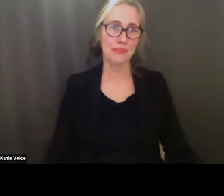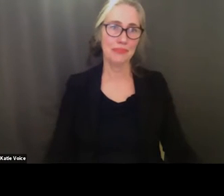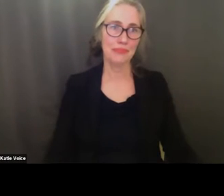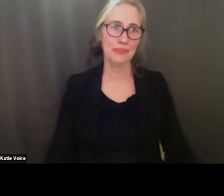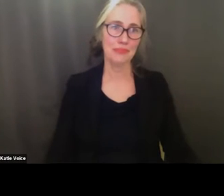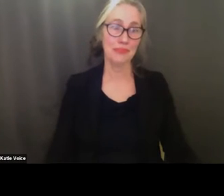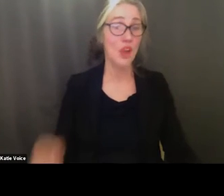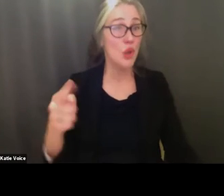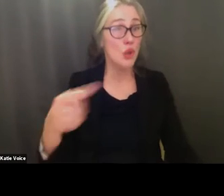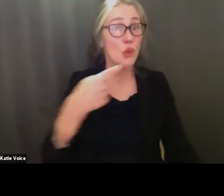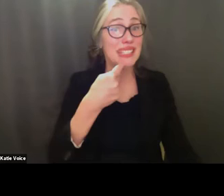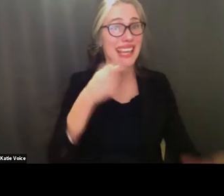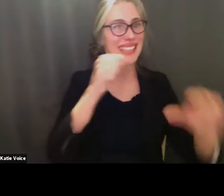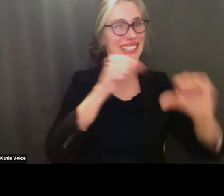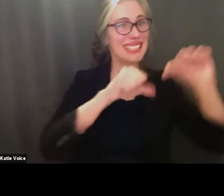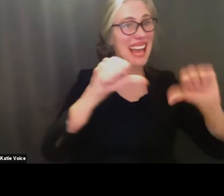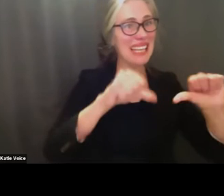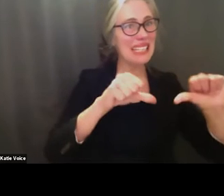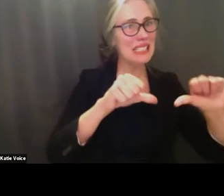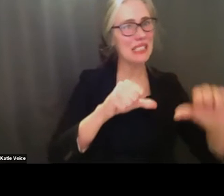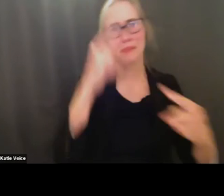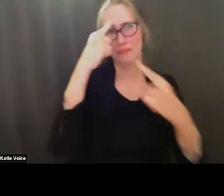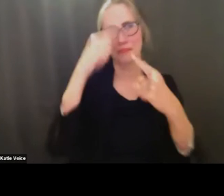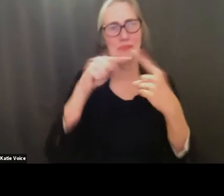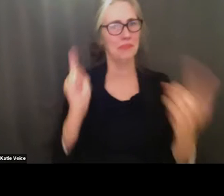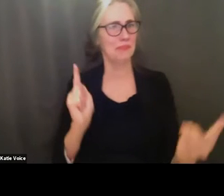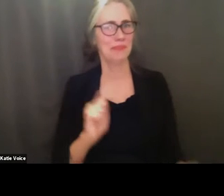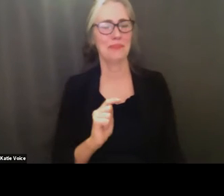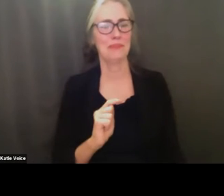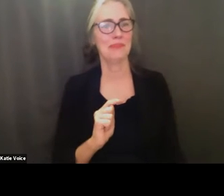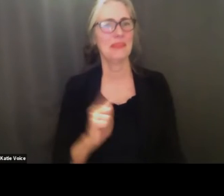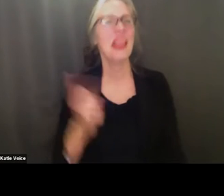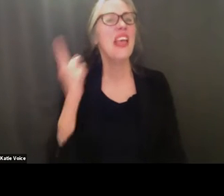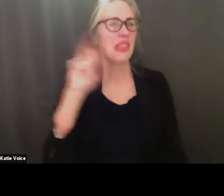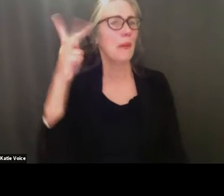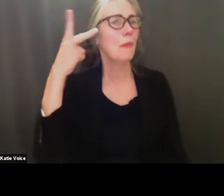Entonces, esto parece ser más ciencia política que otra cosa. No vemos